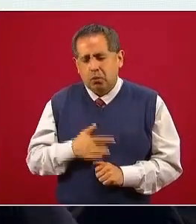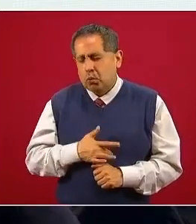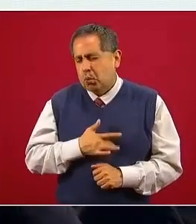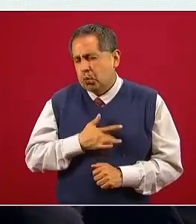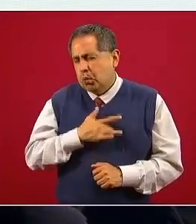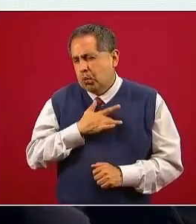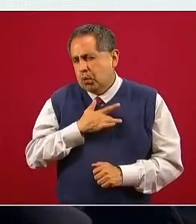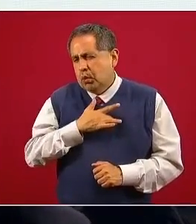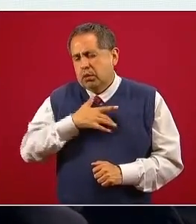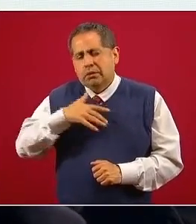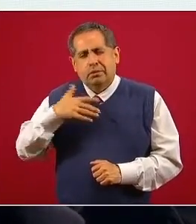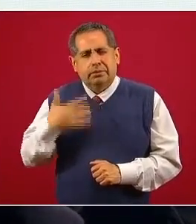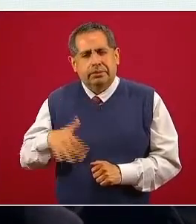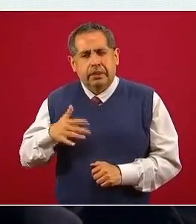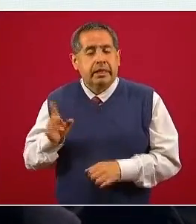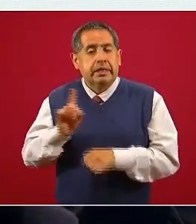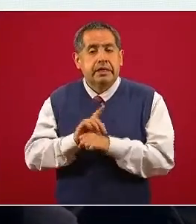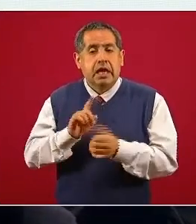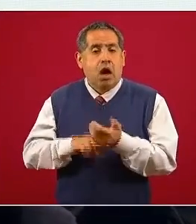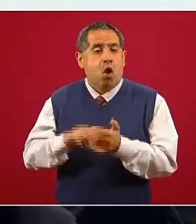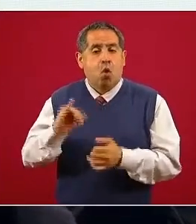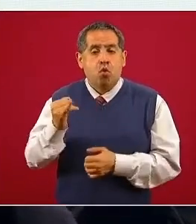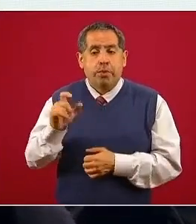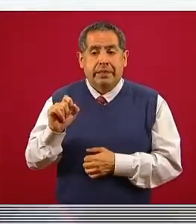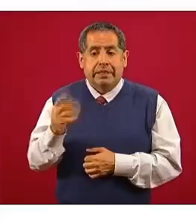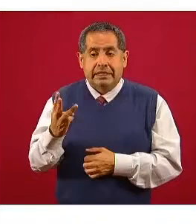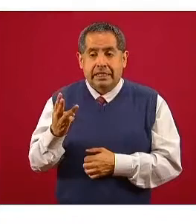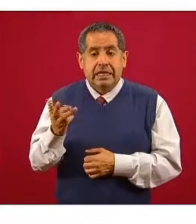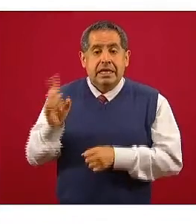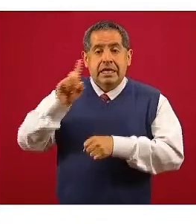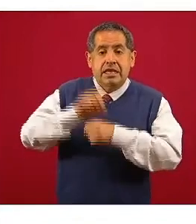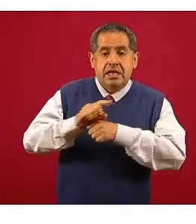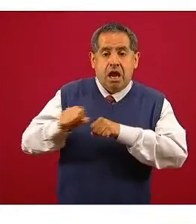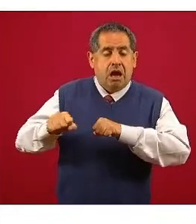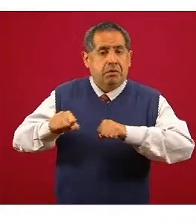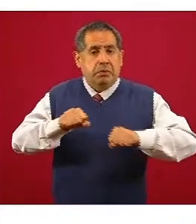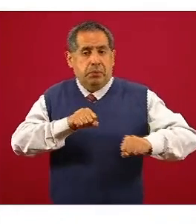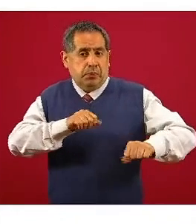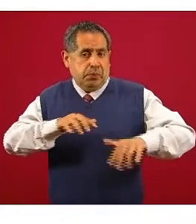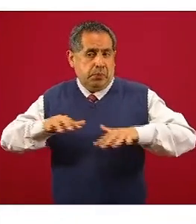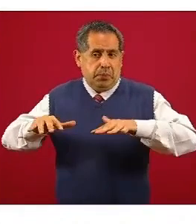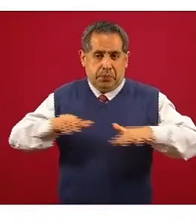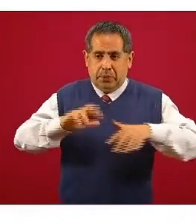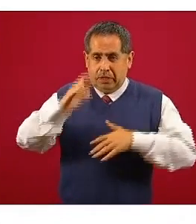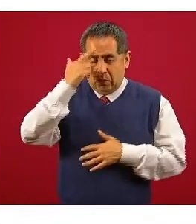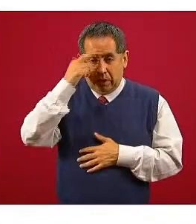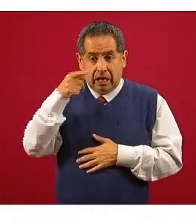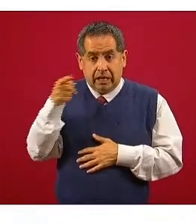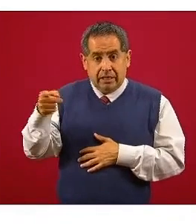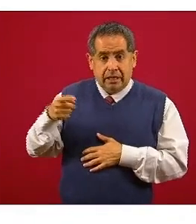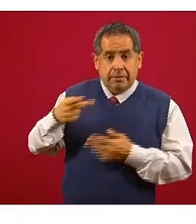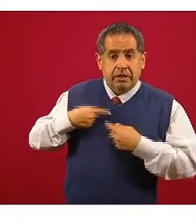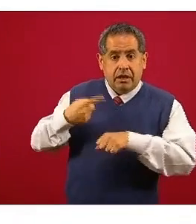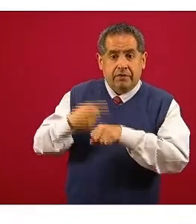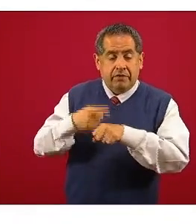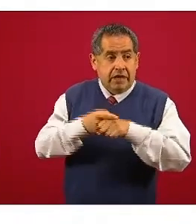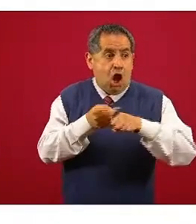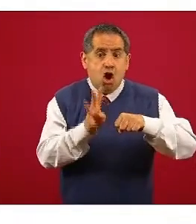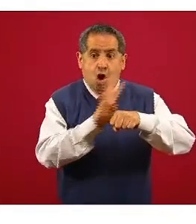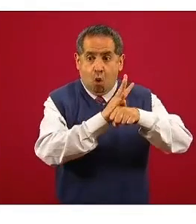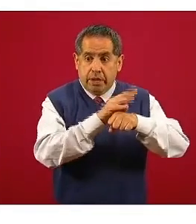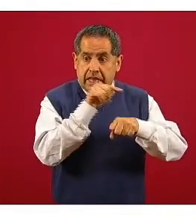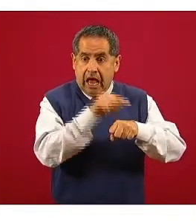significativa, que fue el 23 de junio, el día del sismo. Pueden ver cómo era una paciente que estaba en zona